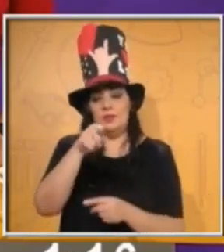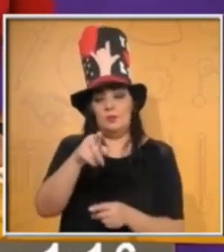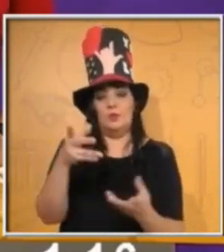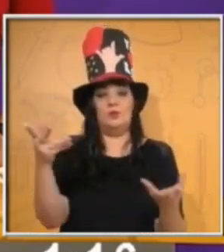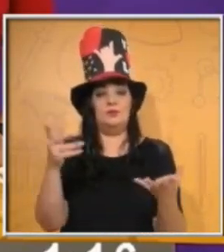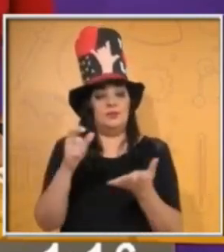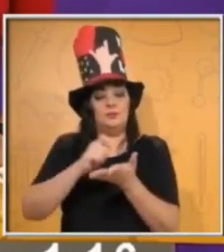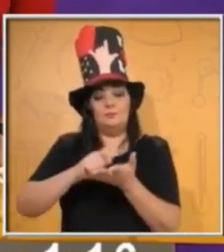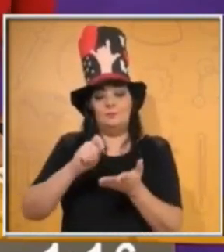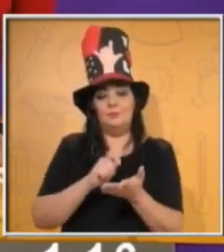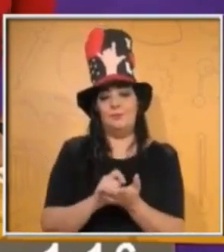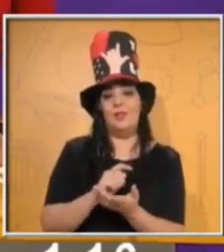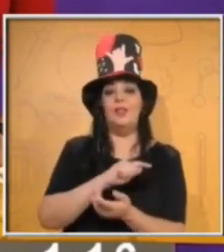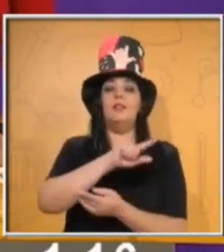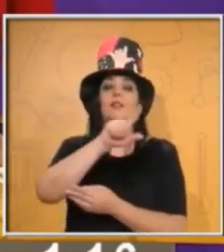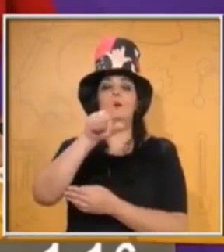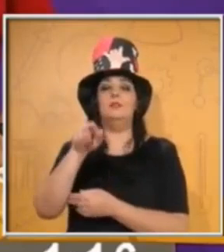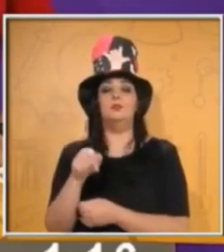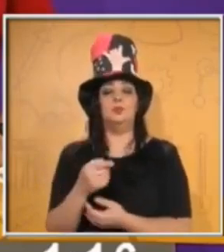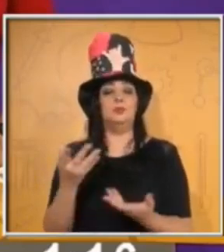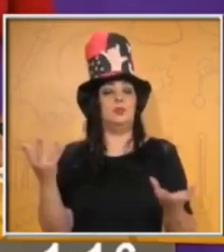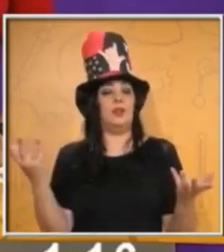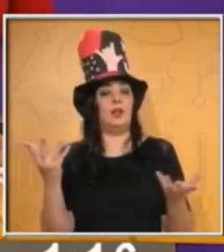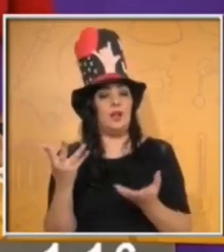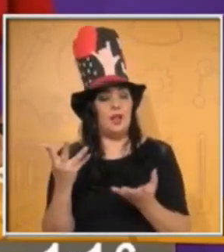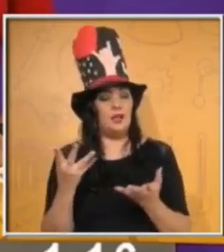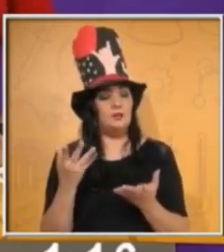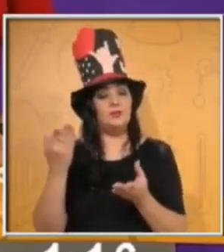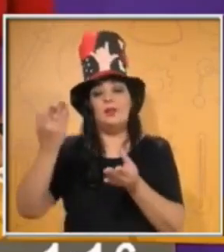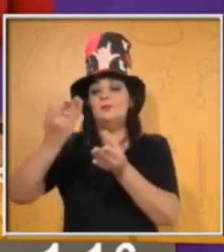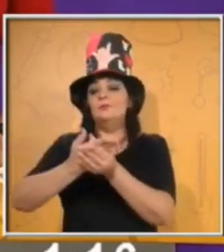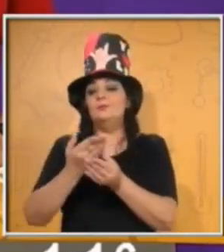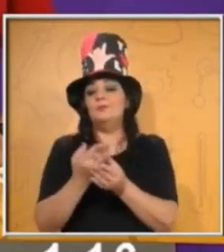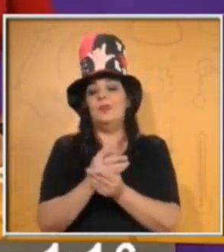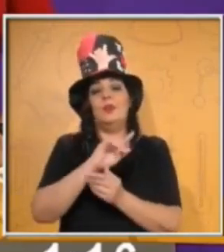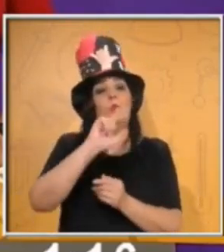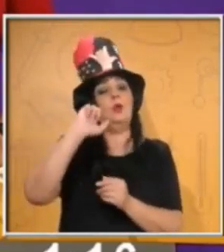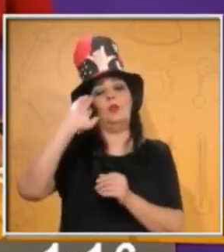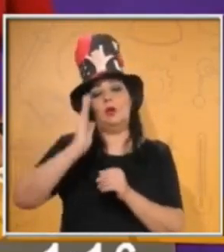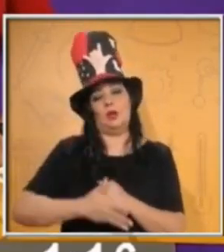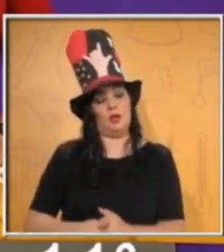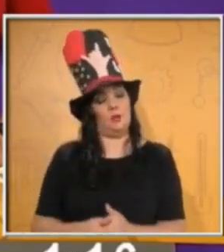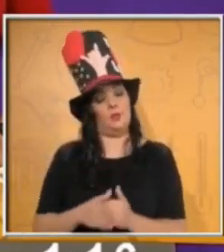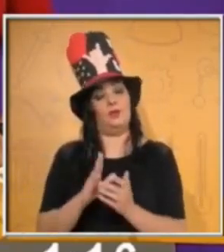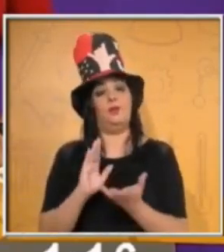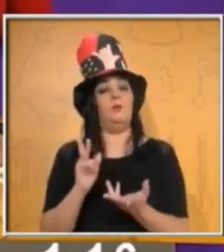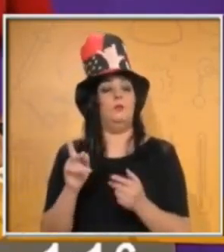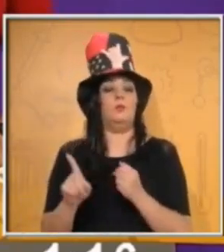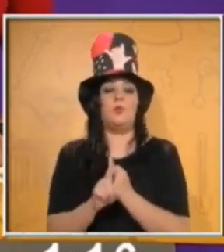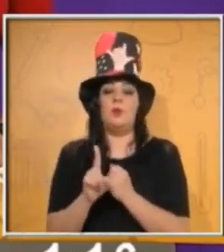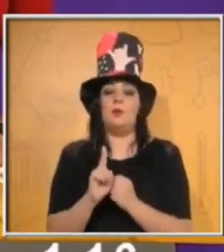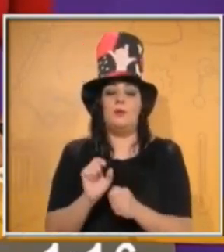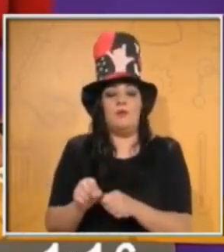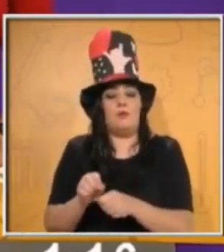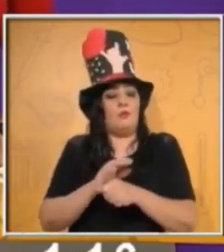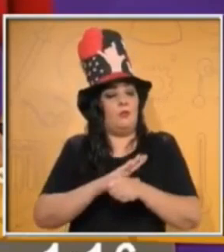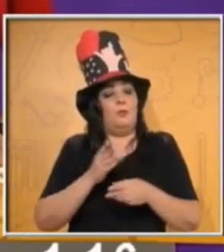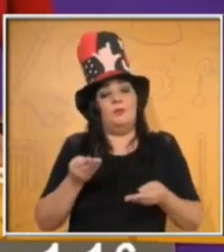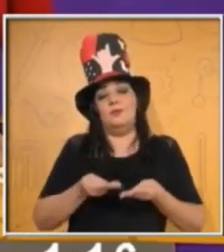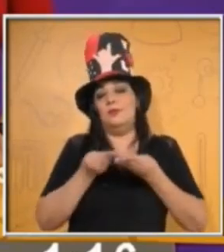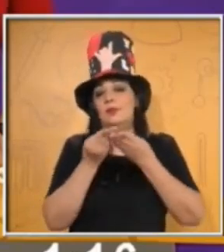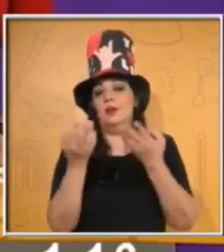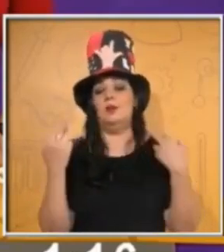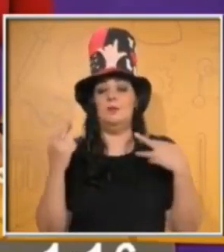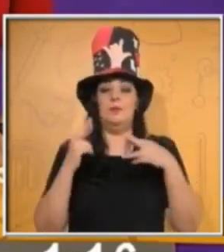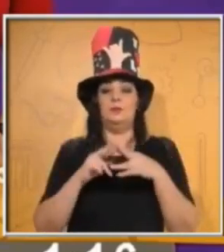los apuntes y después pasen a la carpeta de experiencia, que cuando termine esta contingencia entregarás a tu maestro y que te